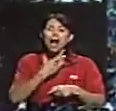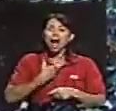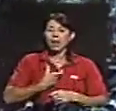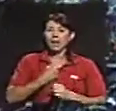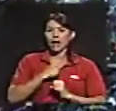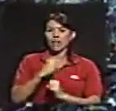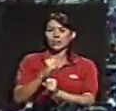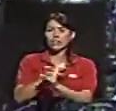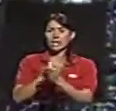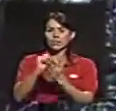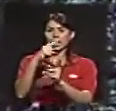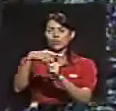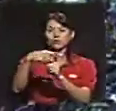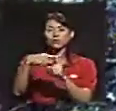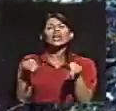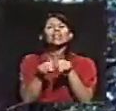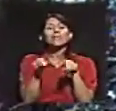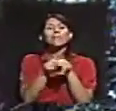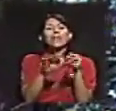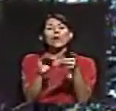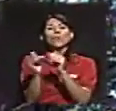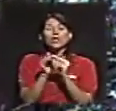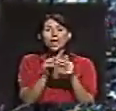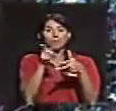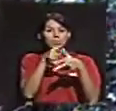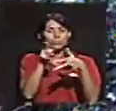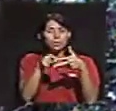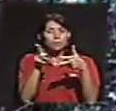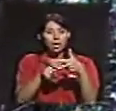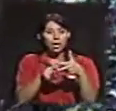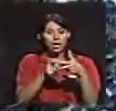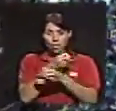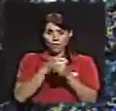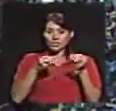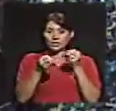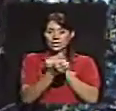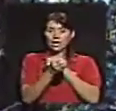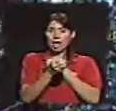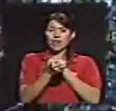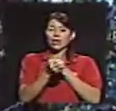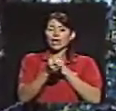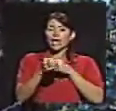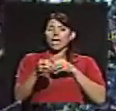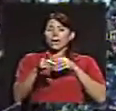y hay una comunidad. Desde el despacho, desde Acción Ciudadana,